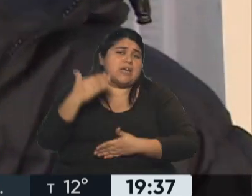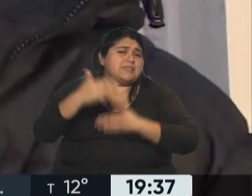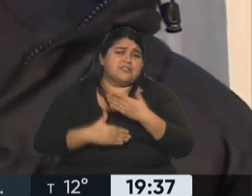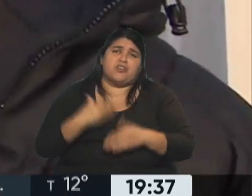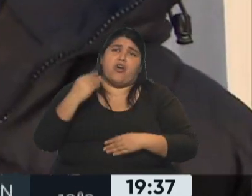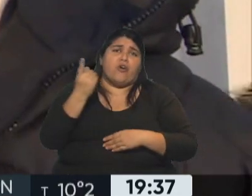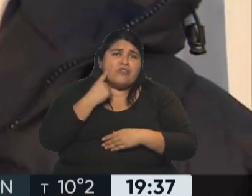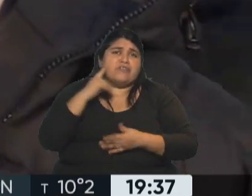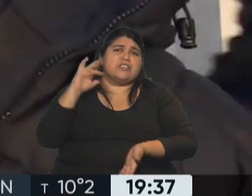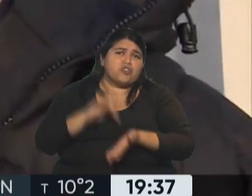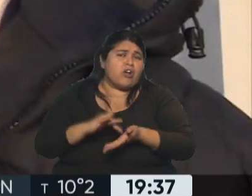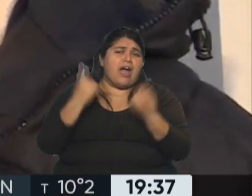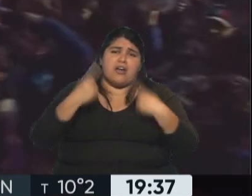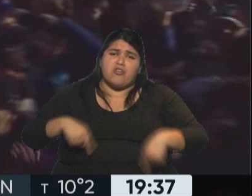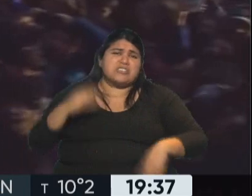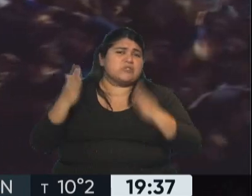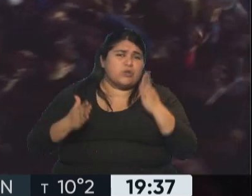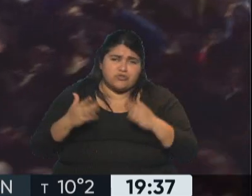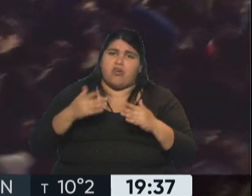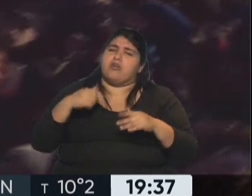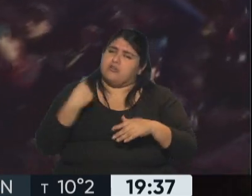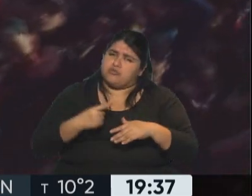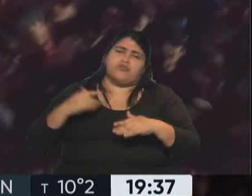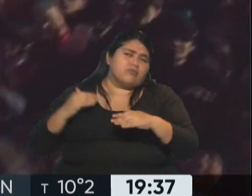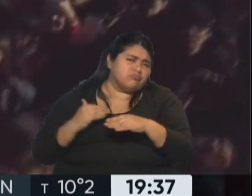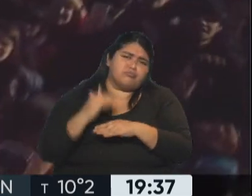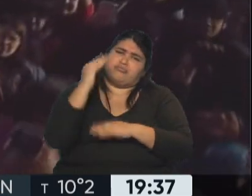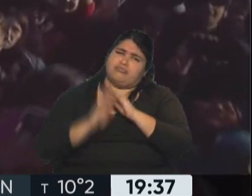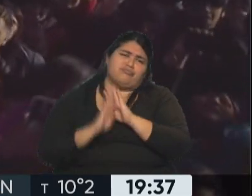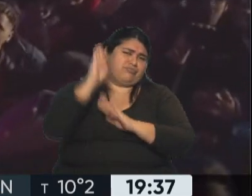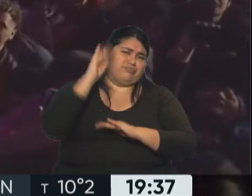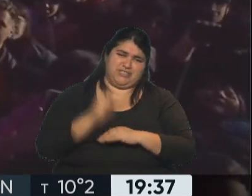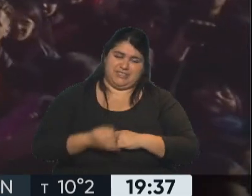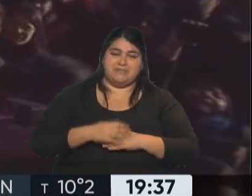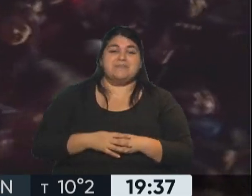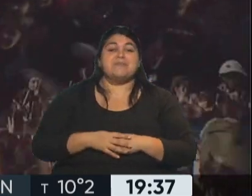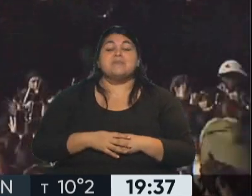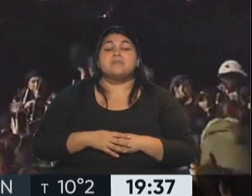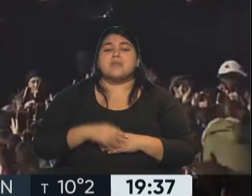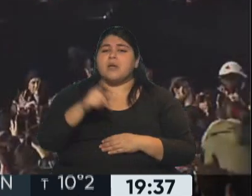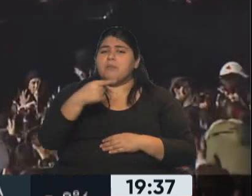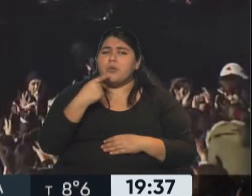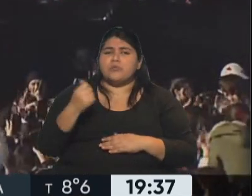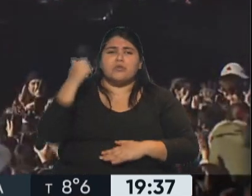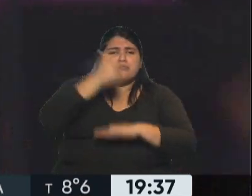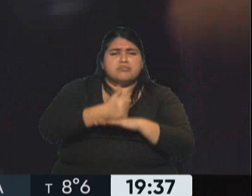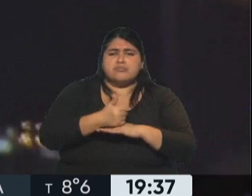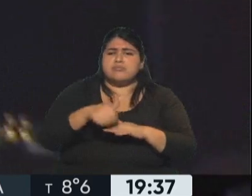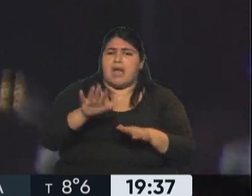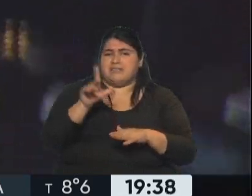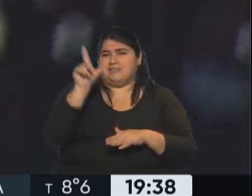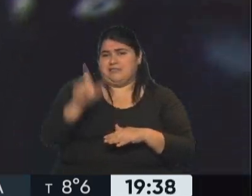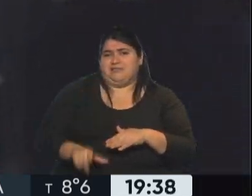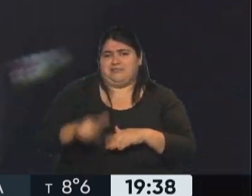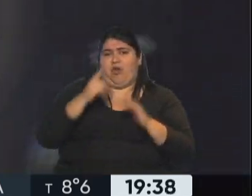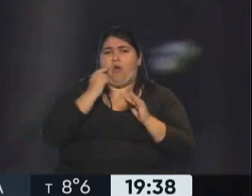caminos todos los procesos y bueno vamos a llegar a lo más alto a romperlo este hombre que se planta ahí qué es lo que más te emociona este hombre joven